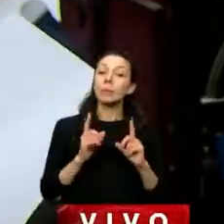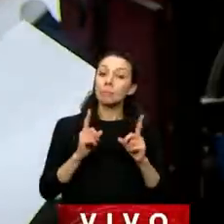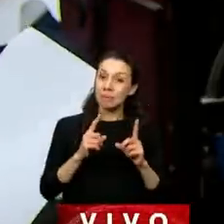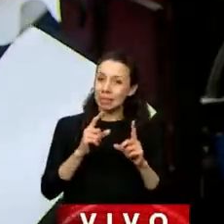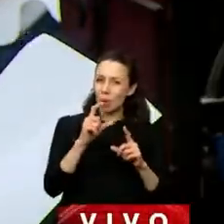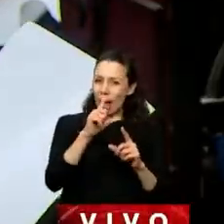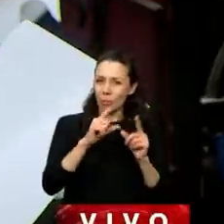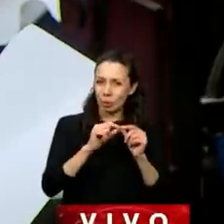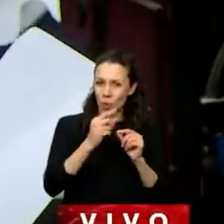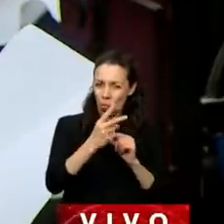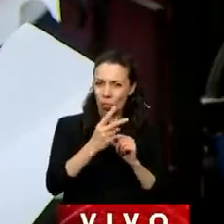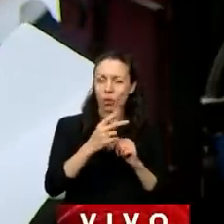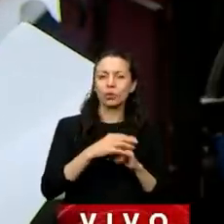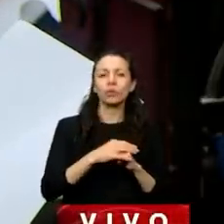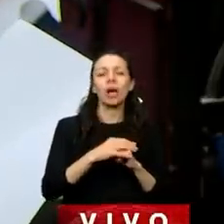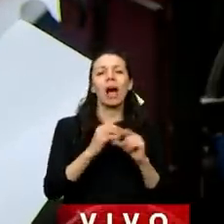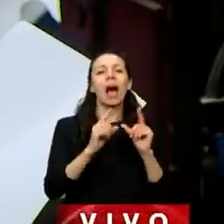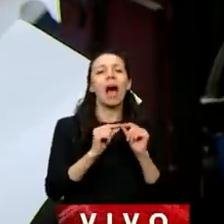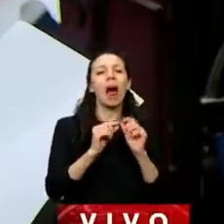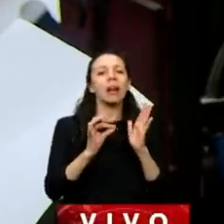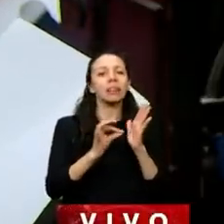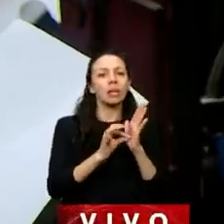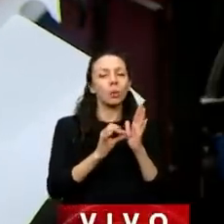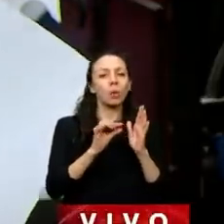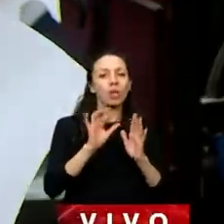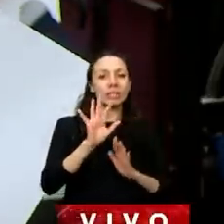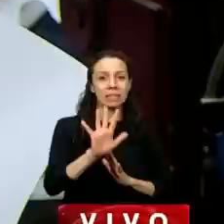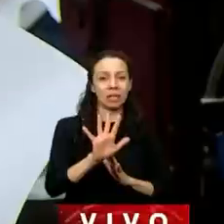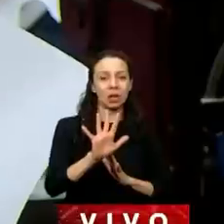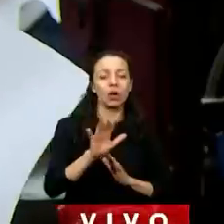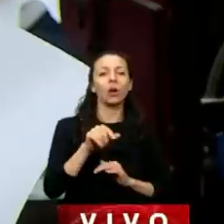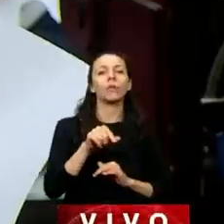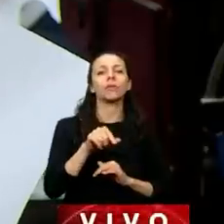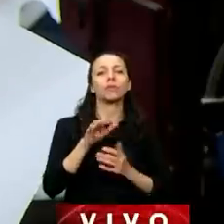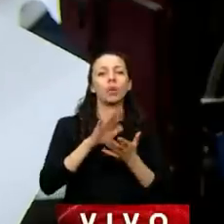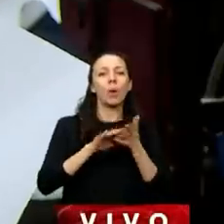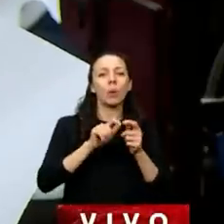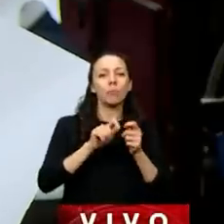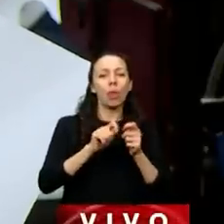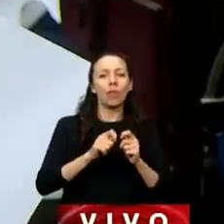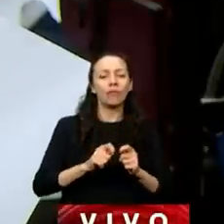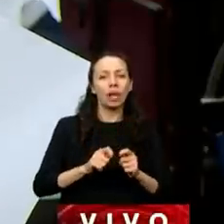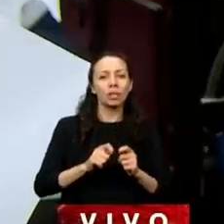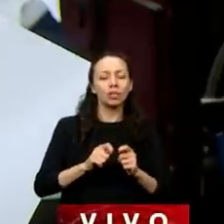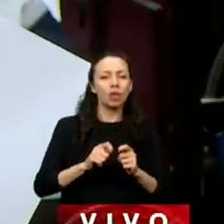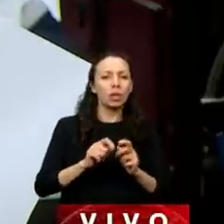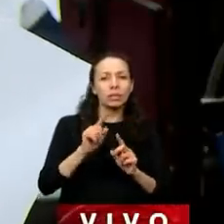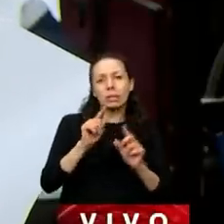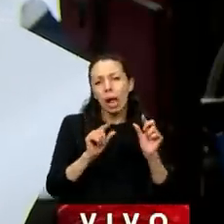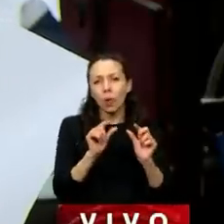capítulo, en el artículo 5, modificaciones solo de